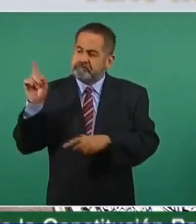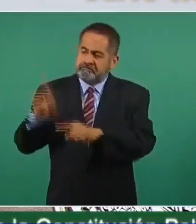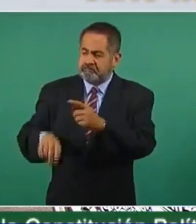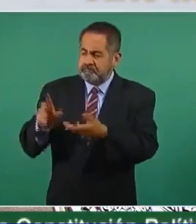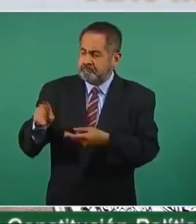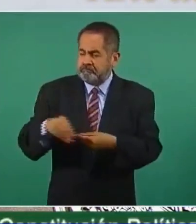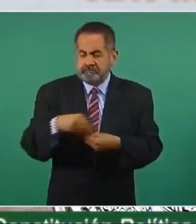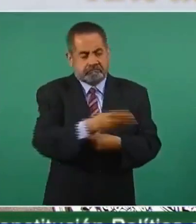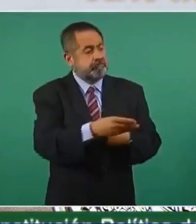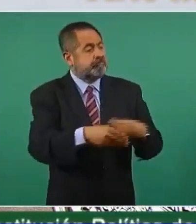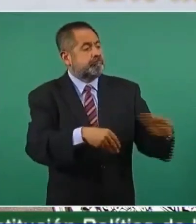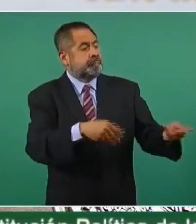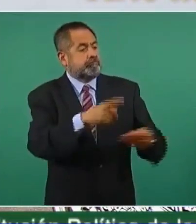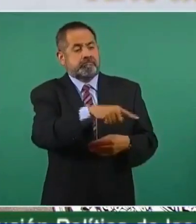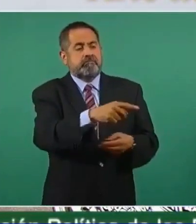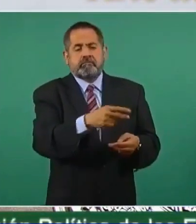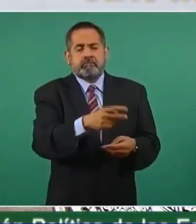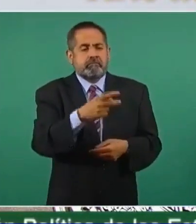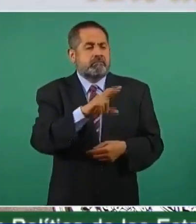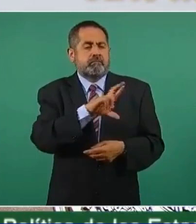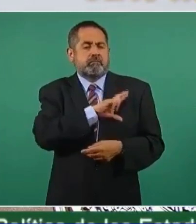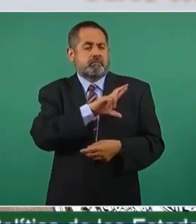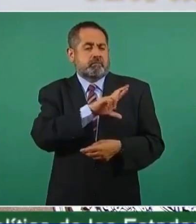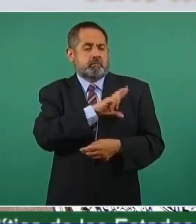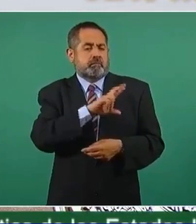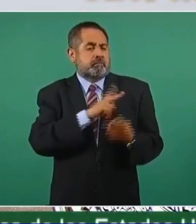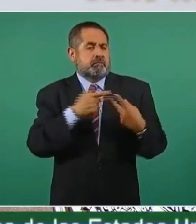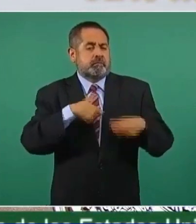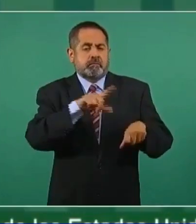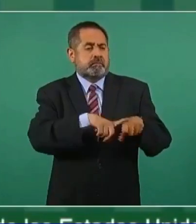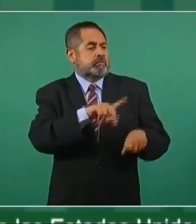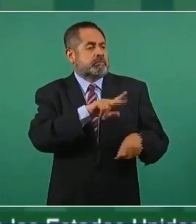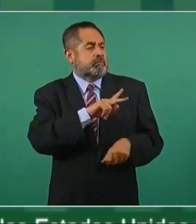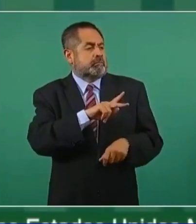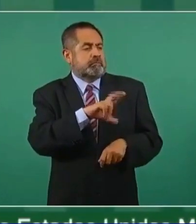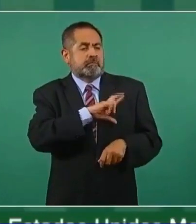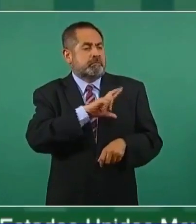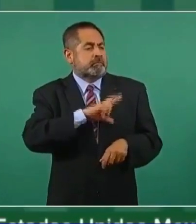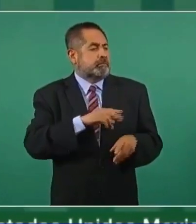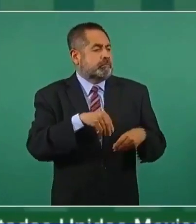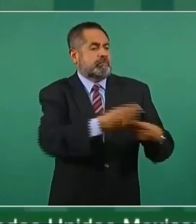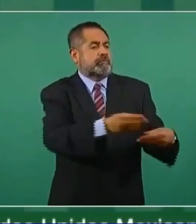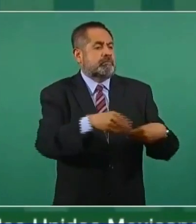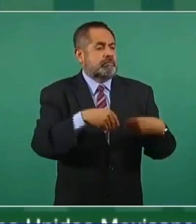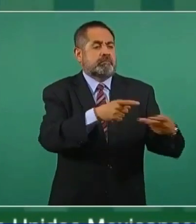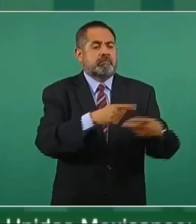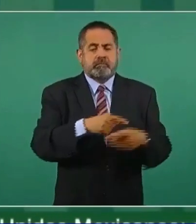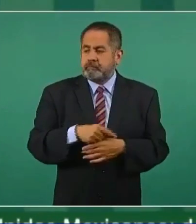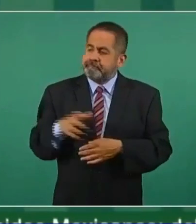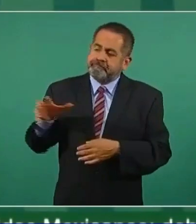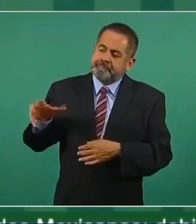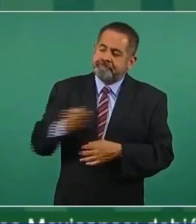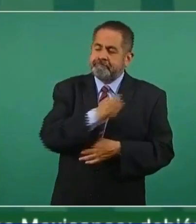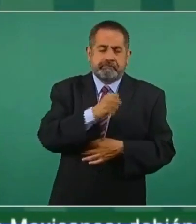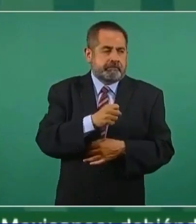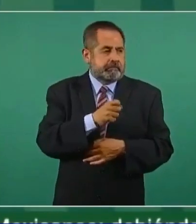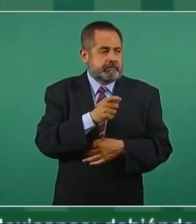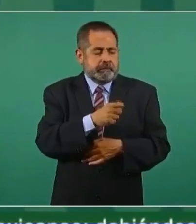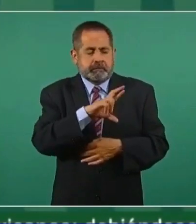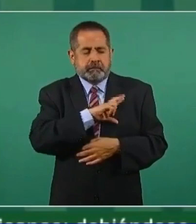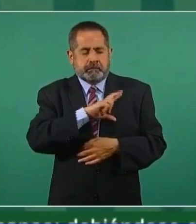estos bienes a particulares, es cuando se privatiza